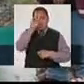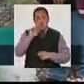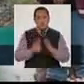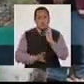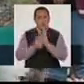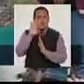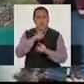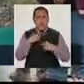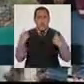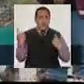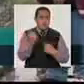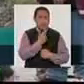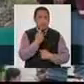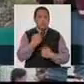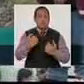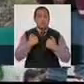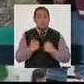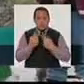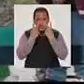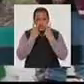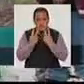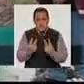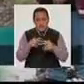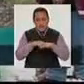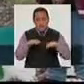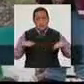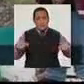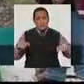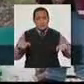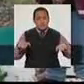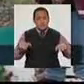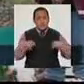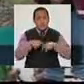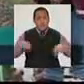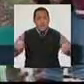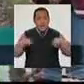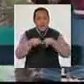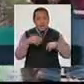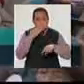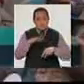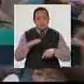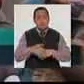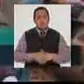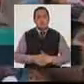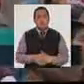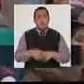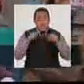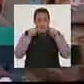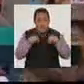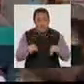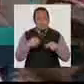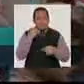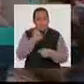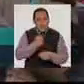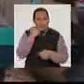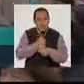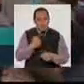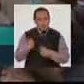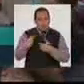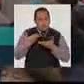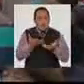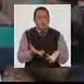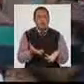para todos, tenemos que mirar abajo, a nuestros chiquitos, a nuestros niños. Y ahí tenemos que poner todos el